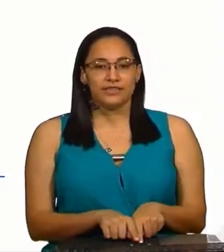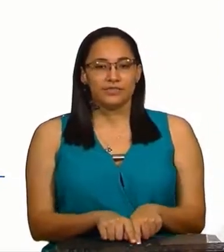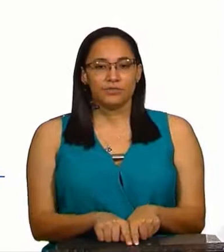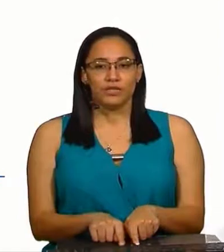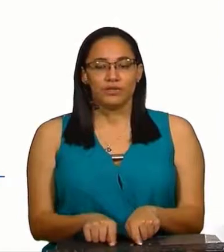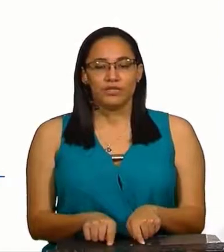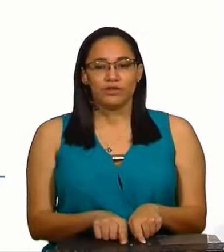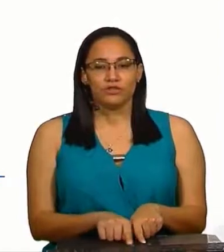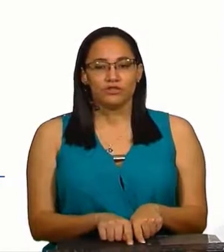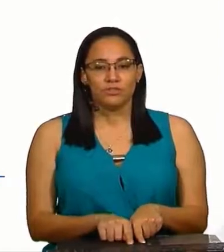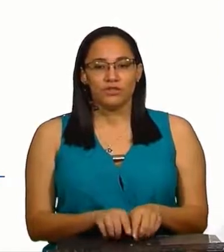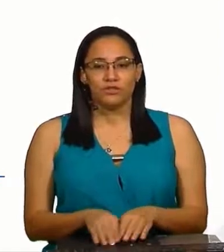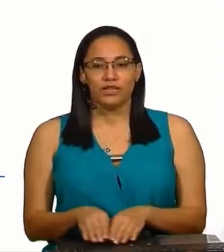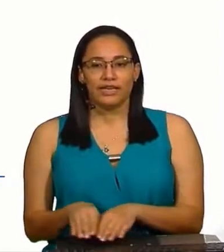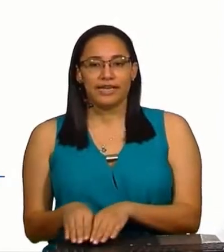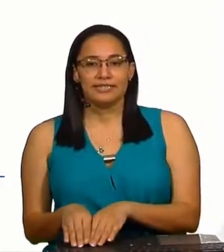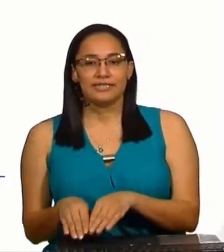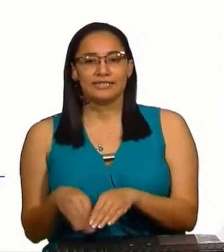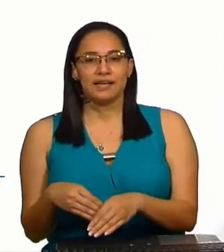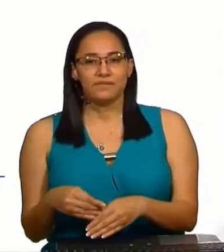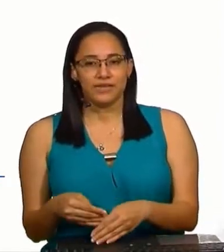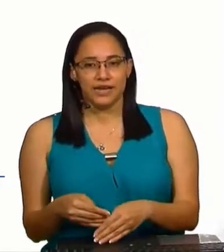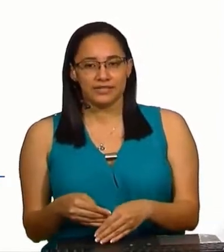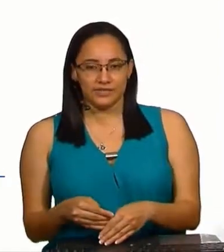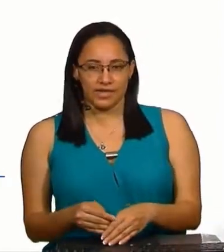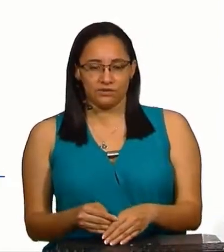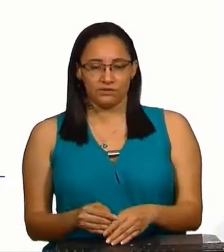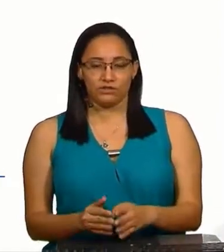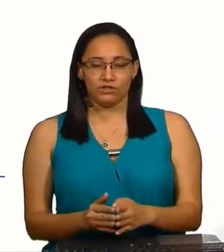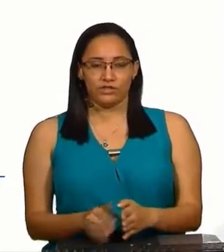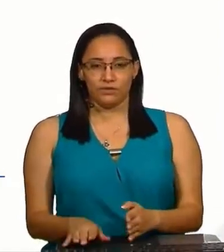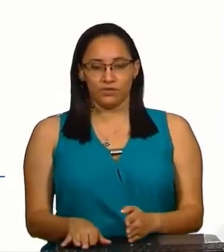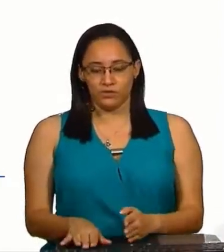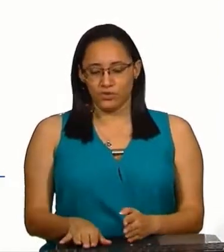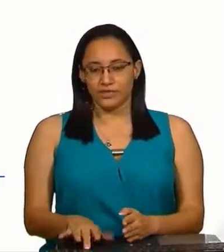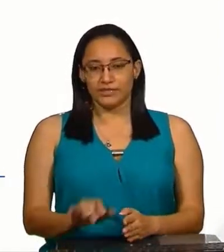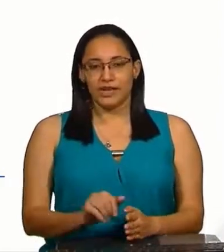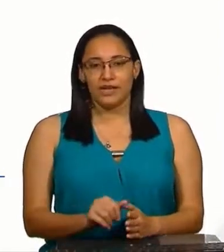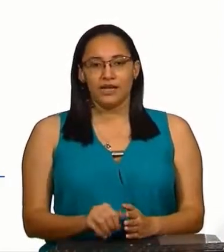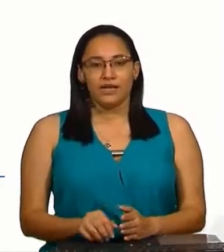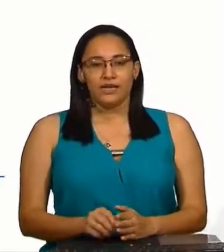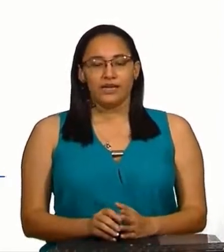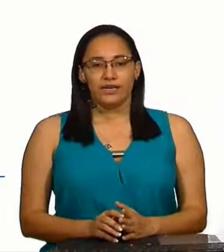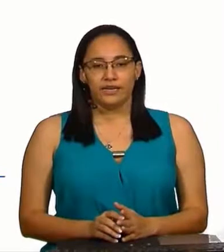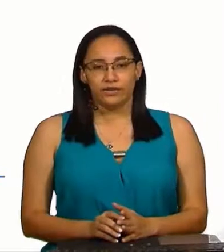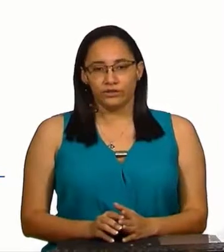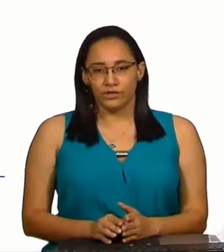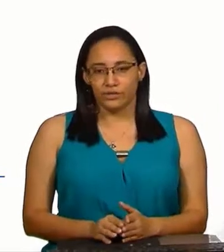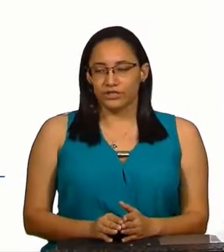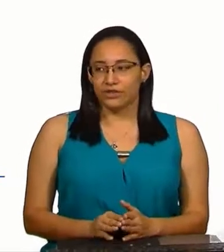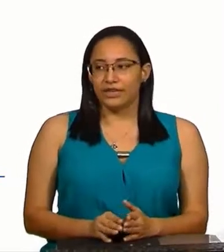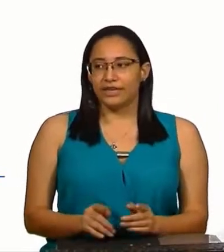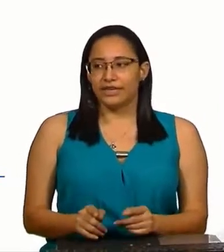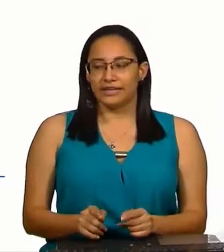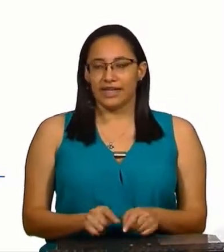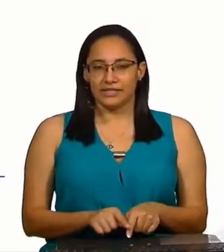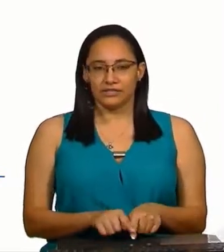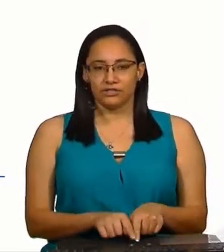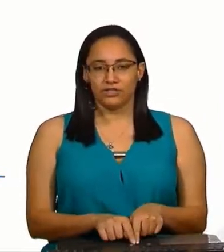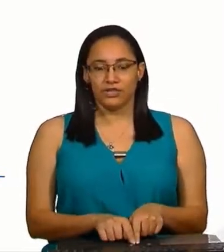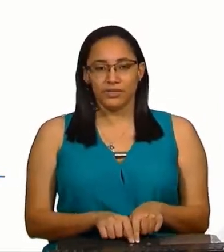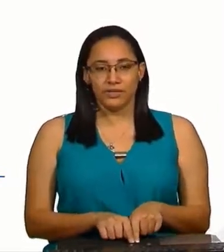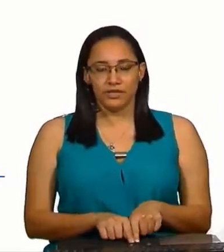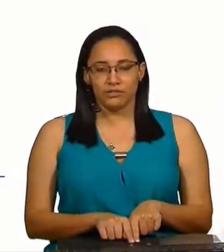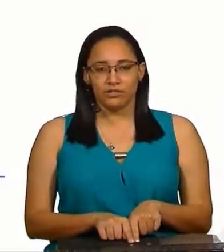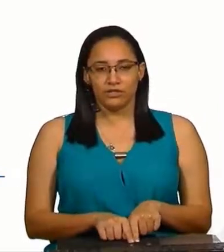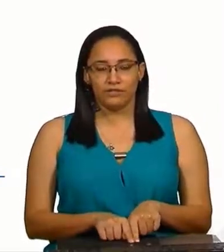decir que ahí estamos dando el conocimiento de que él sabe hacer algo. Entonces, tenemos nuestra Otra oración, he can dance.